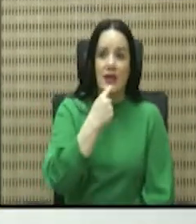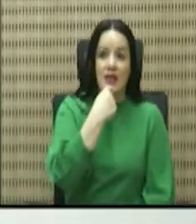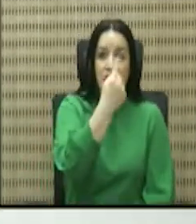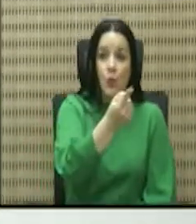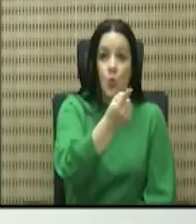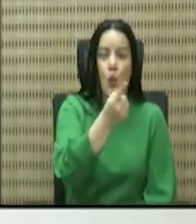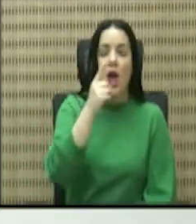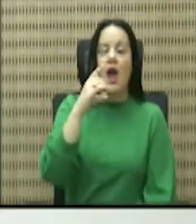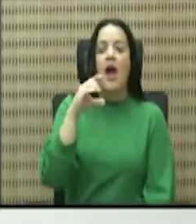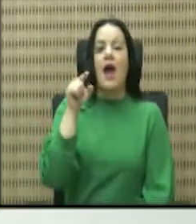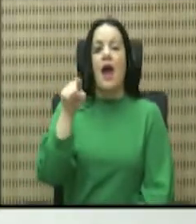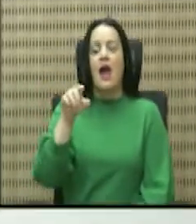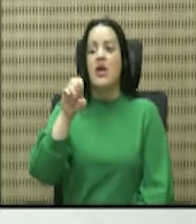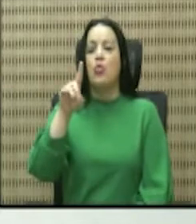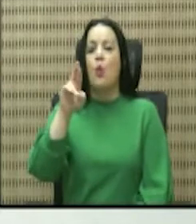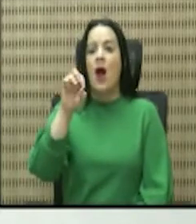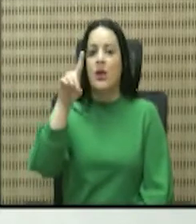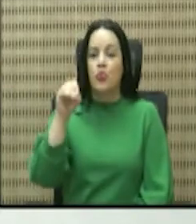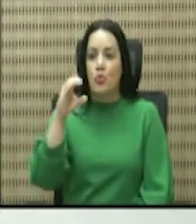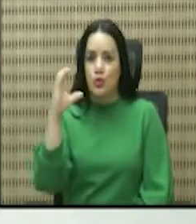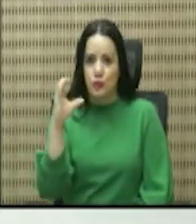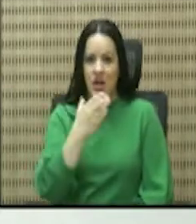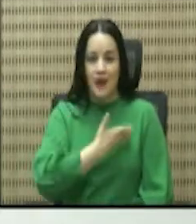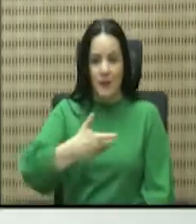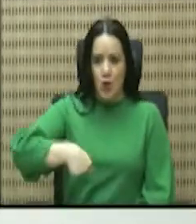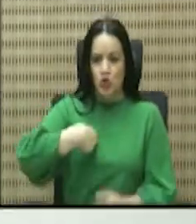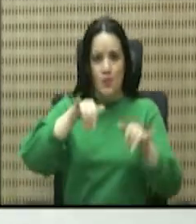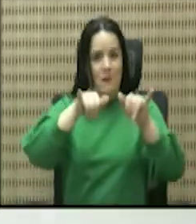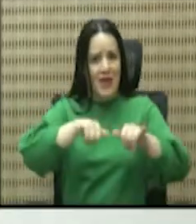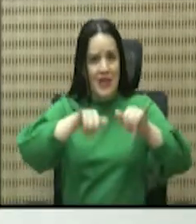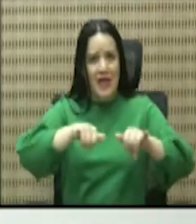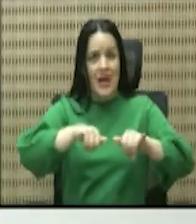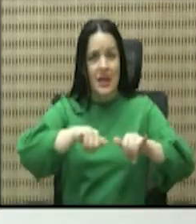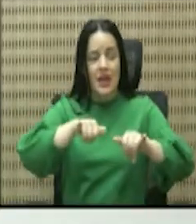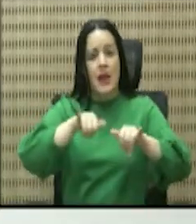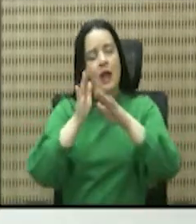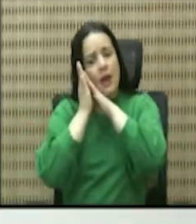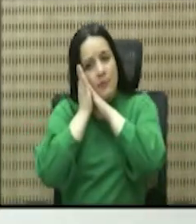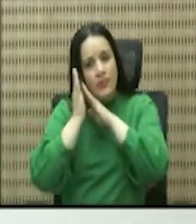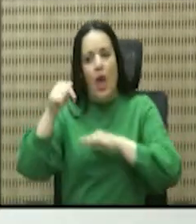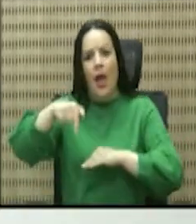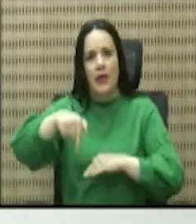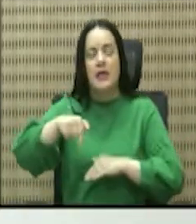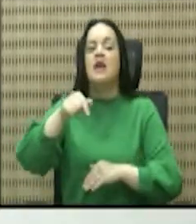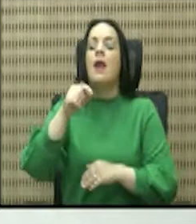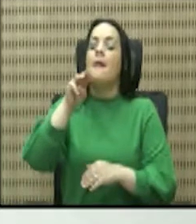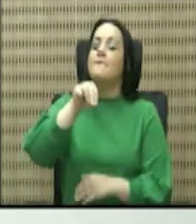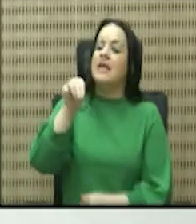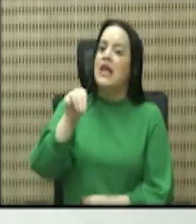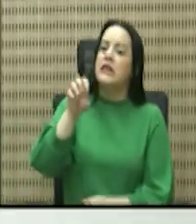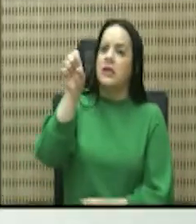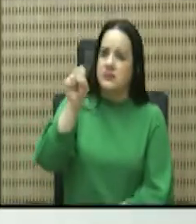trucha que yo digo que hay en vivir la vida y si se la hizo ahora nuestras cosas